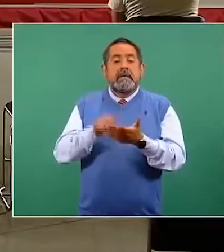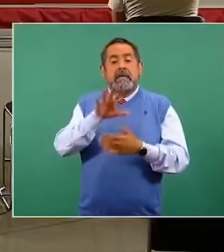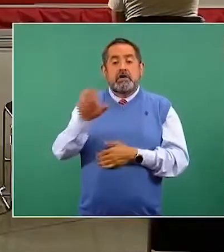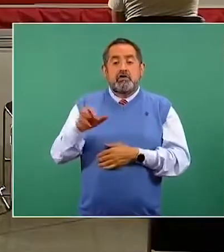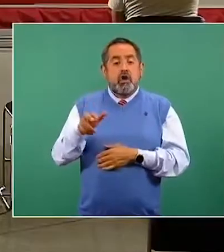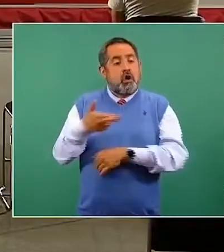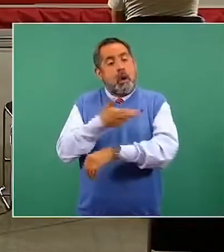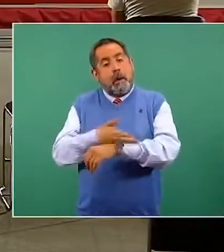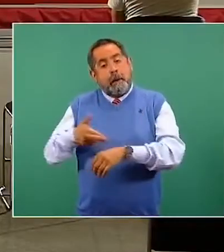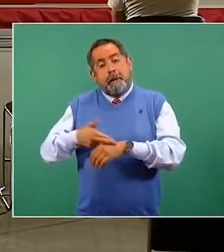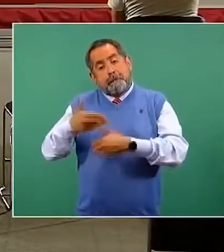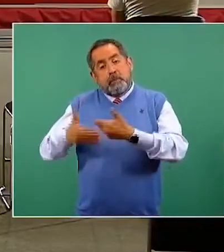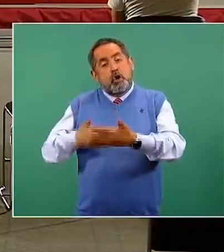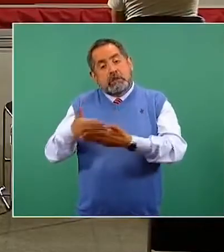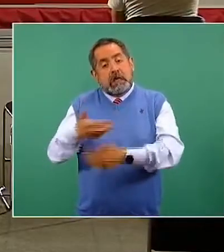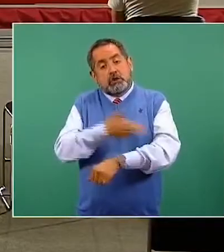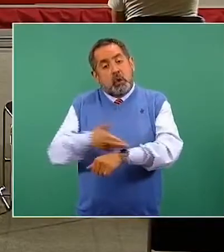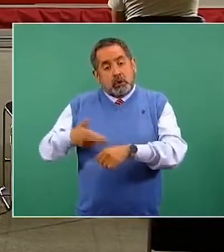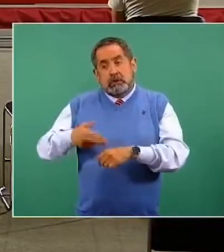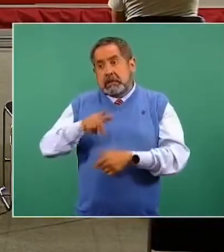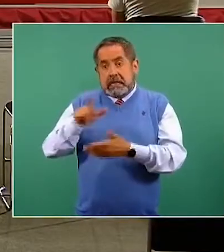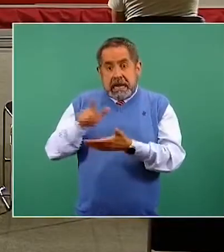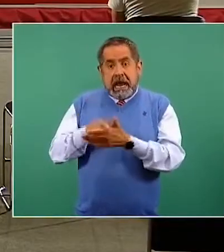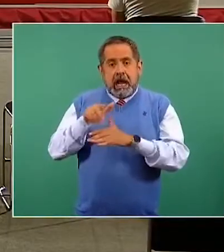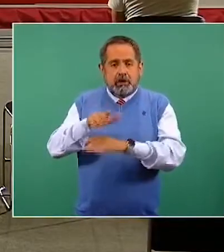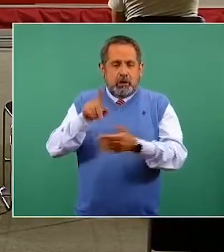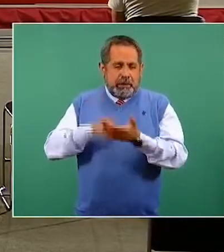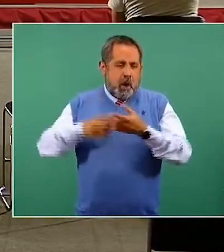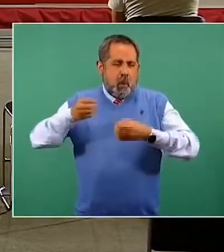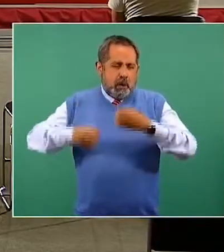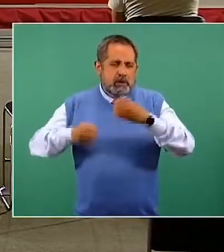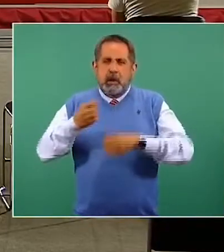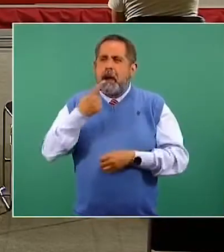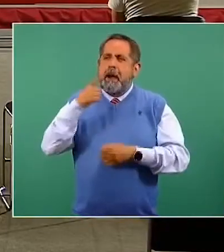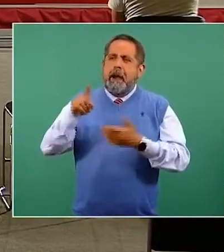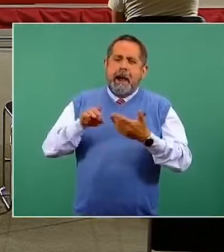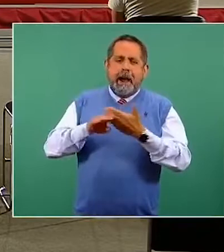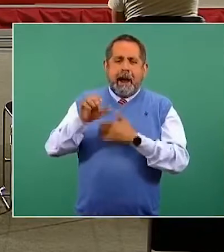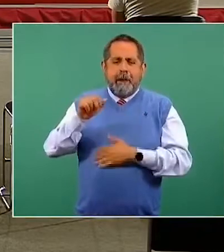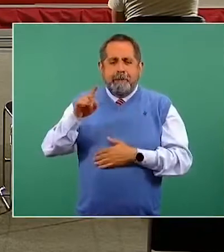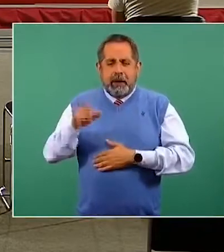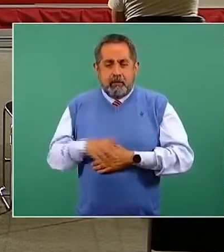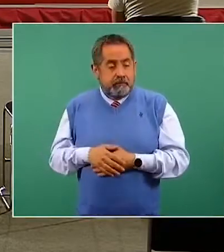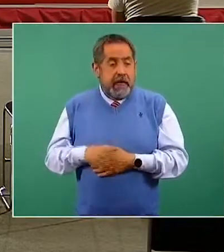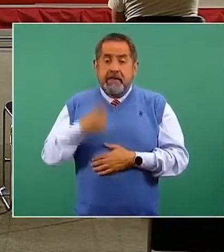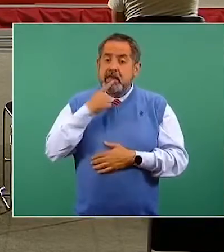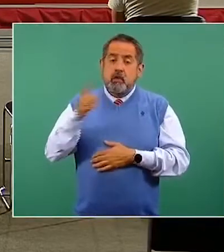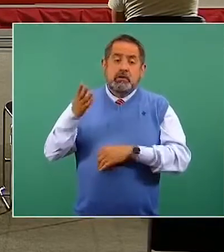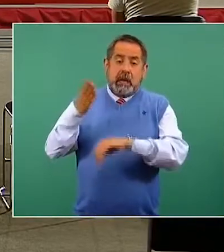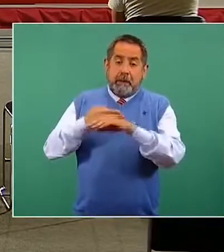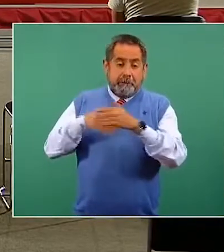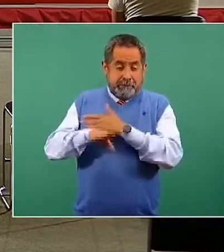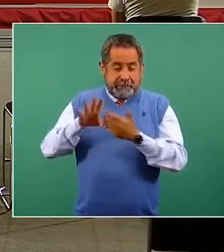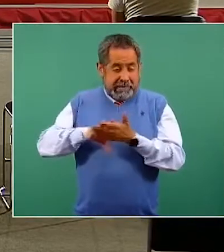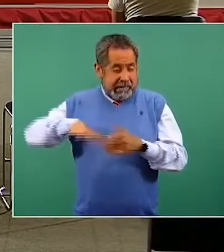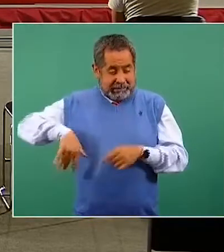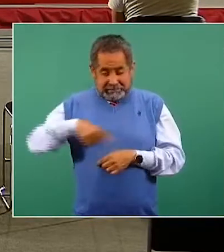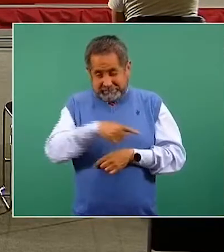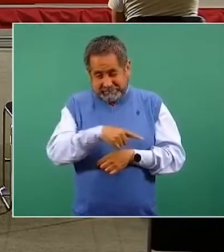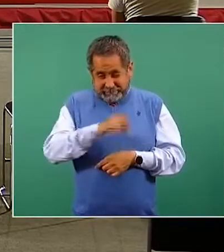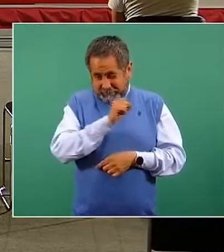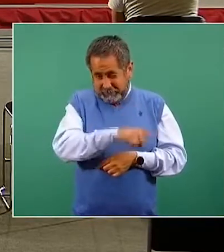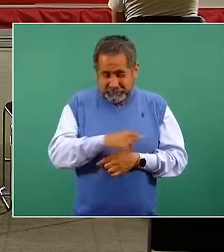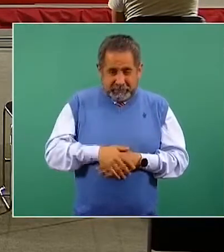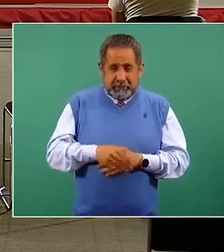procedimientos legales que tienen que ver con estos juicios de amparo y denuncias penales semejante a ésta que